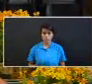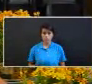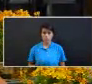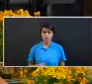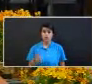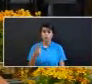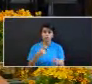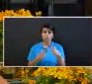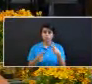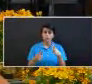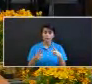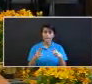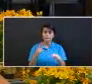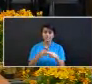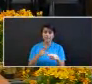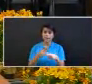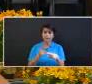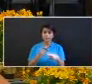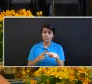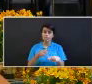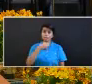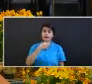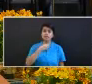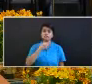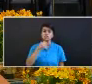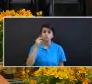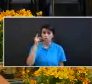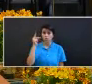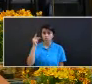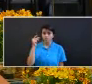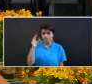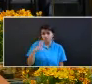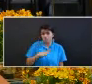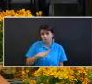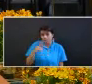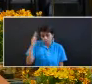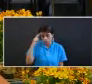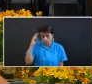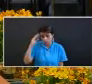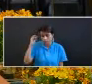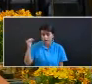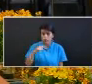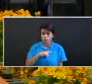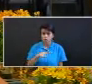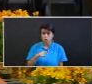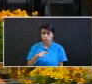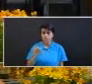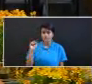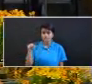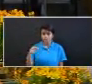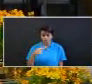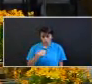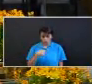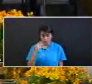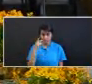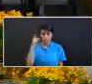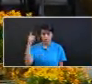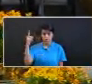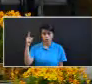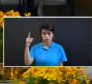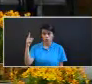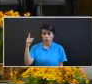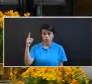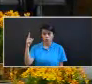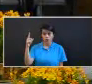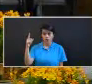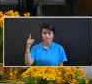Vosotros me llamáis maestro y señor, y tenéis razón, porque lo soy. Pues si yo, el Señor